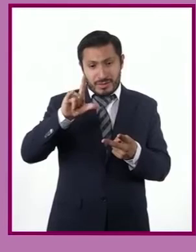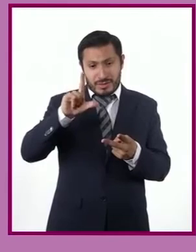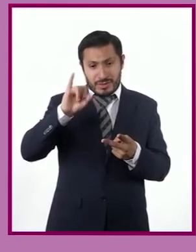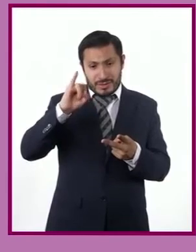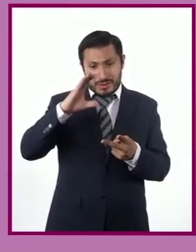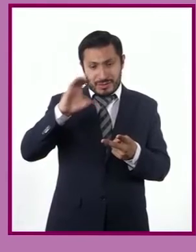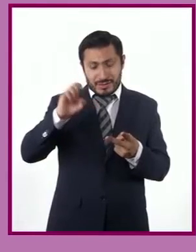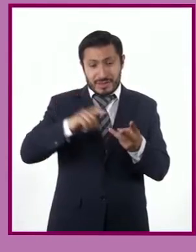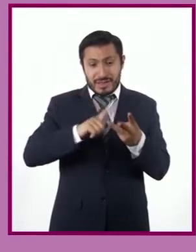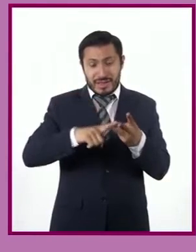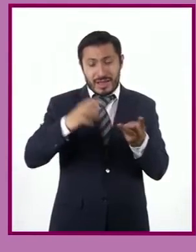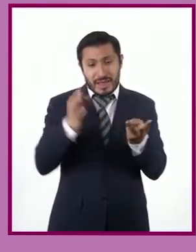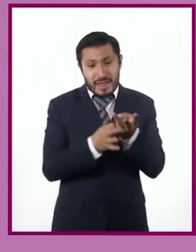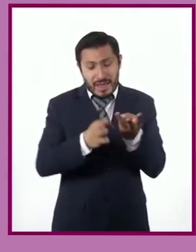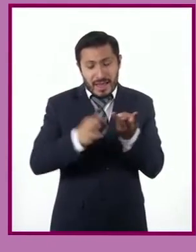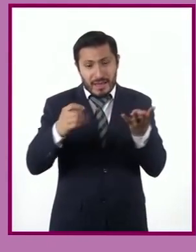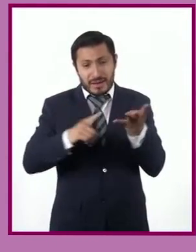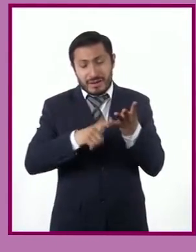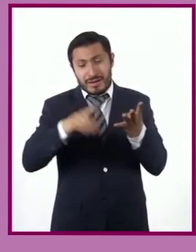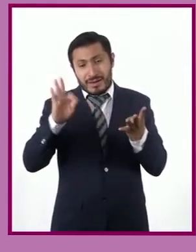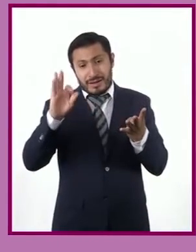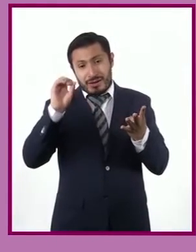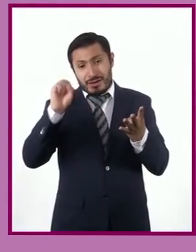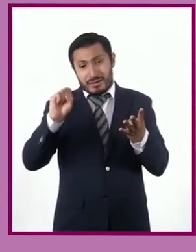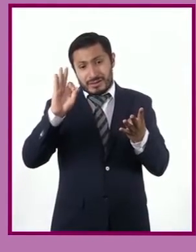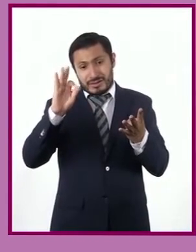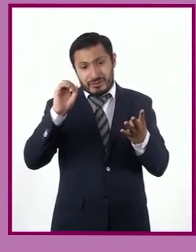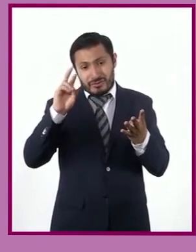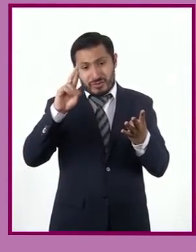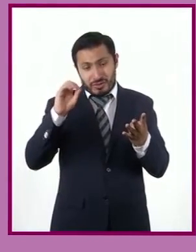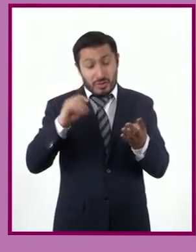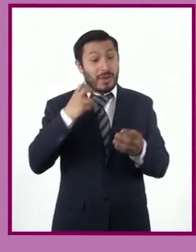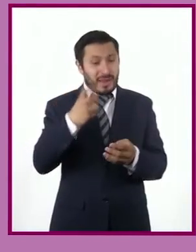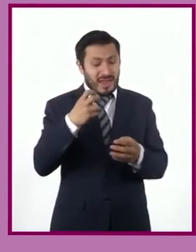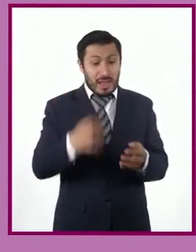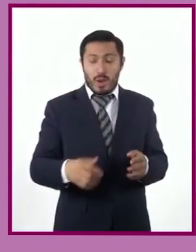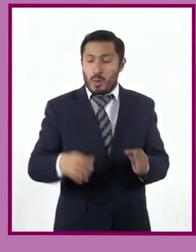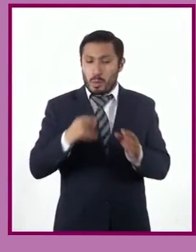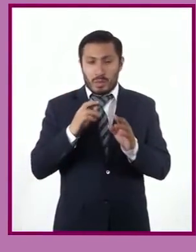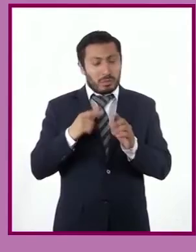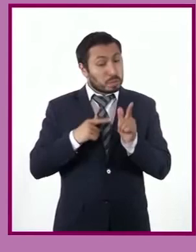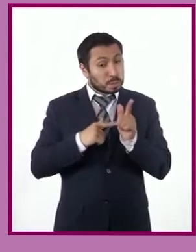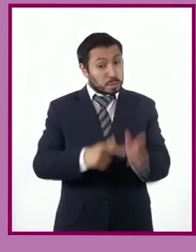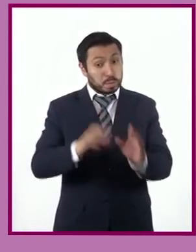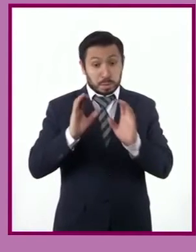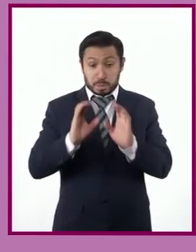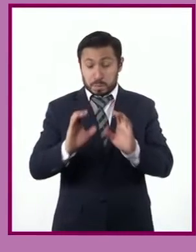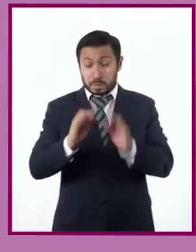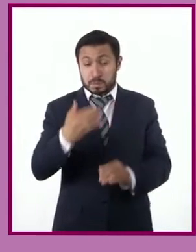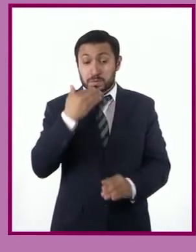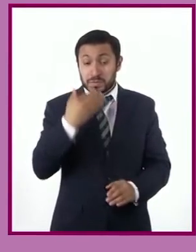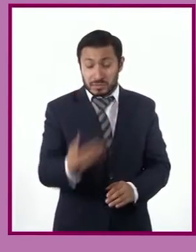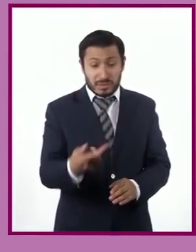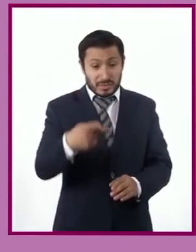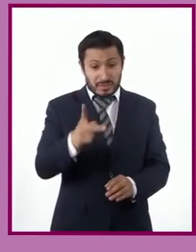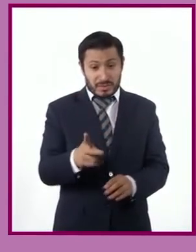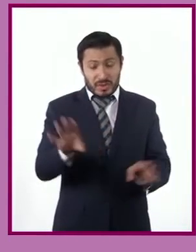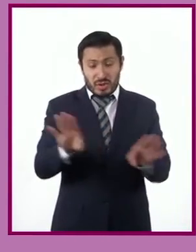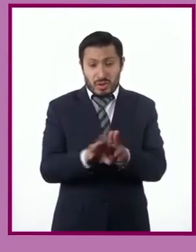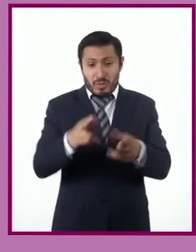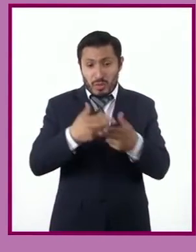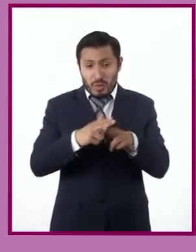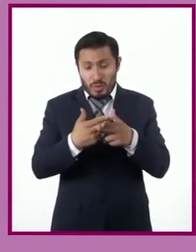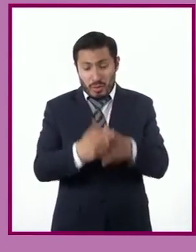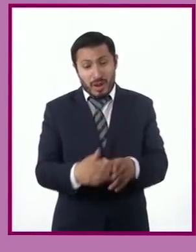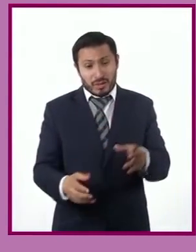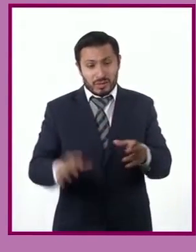este caso, los fósiles conservan su estructura externa o interna, e incluso ambas, como ocurre con los huesos de vertebrados y